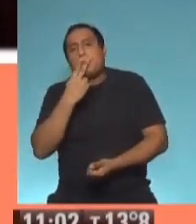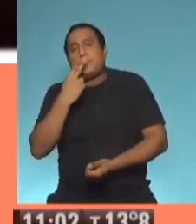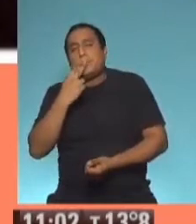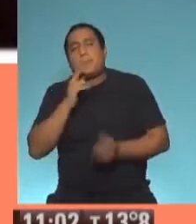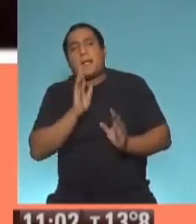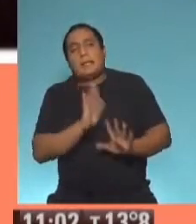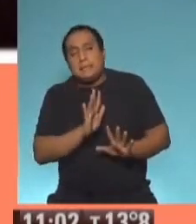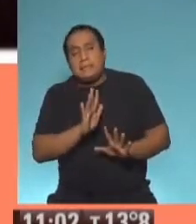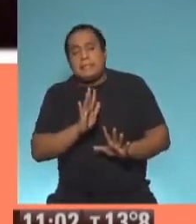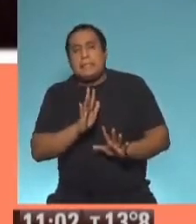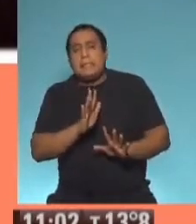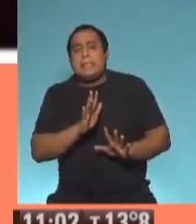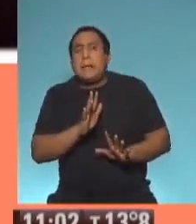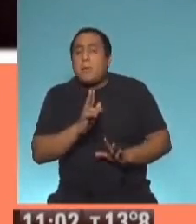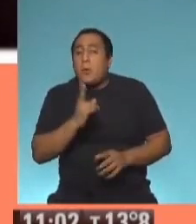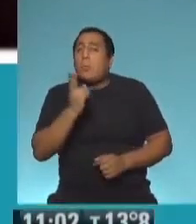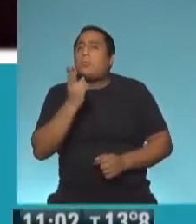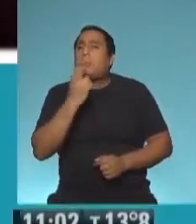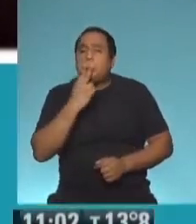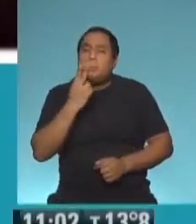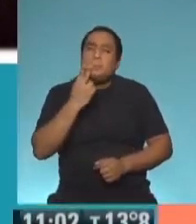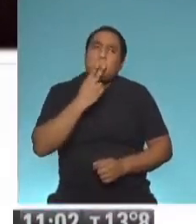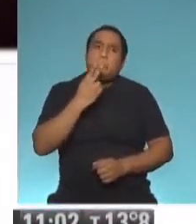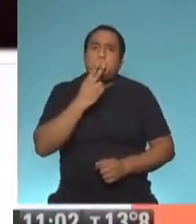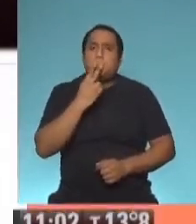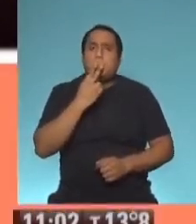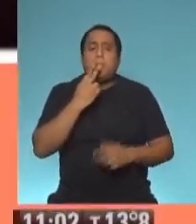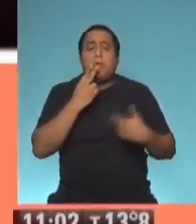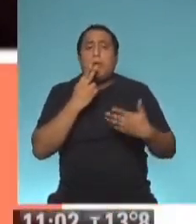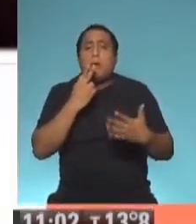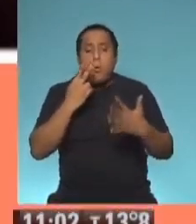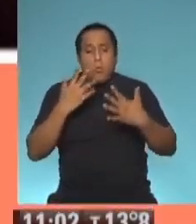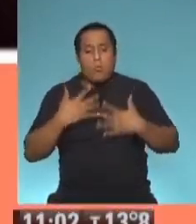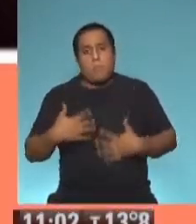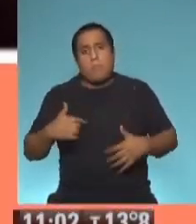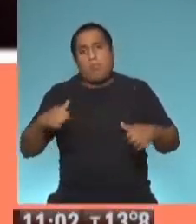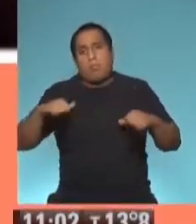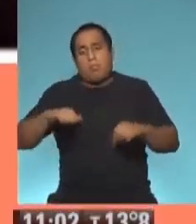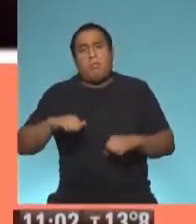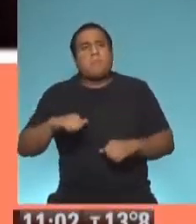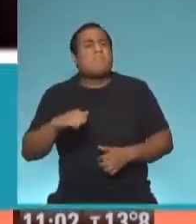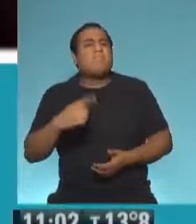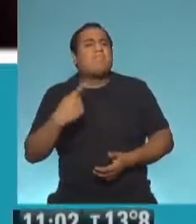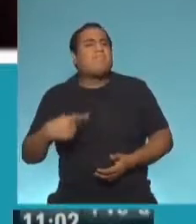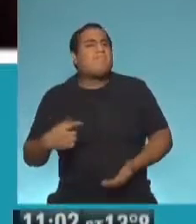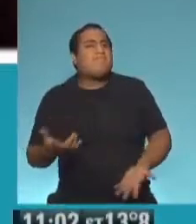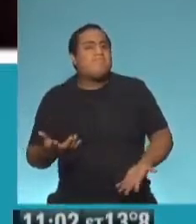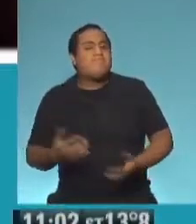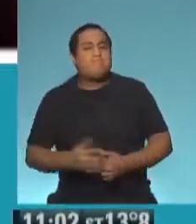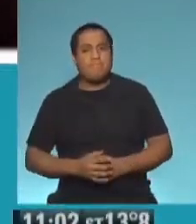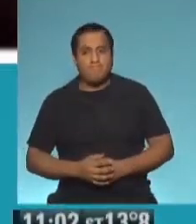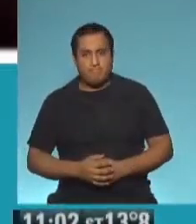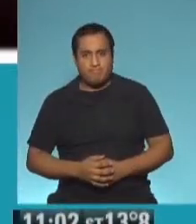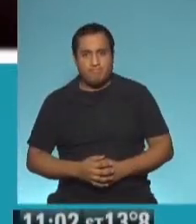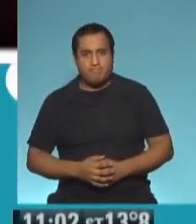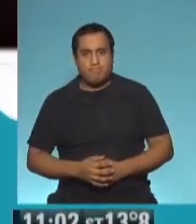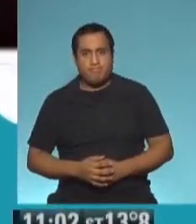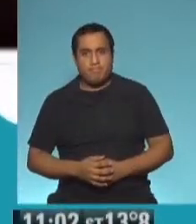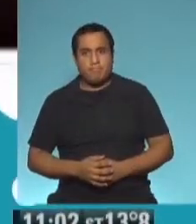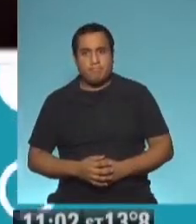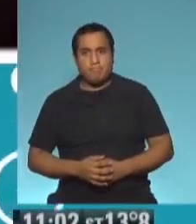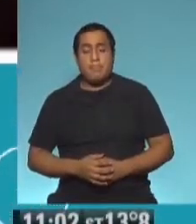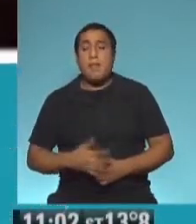¿Cuáles son esos perjuicios puntuales que afectan a esta parte de la población? En